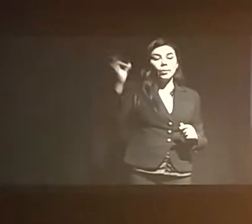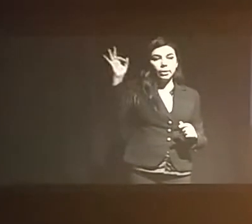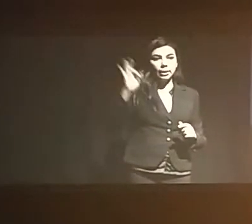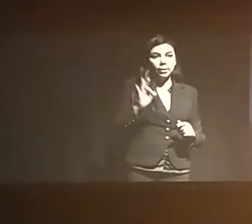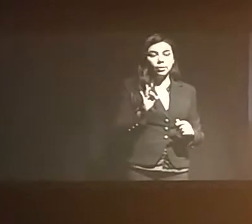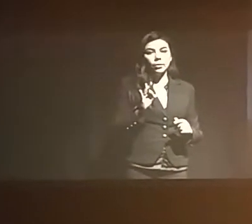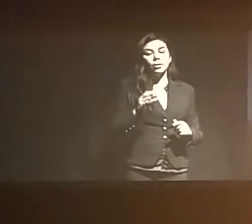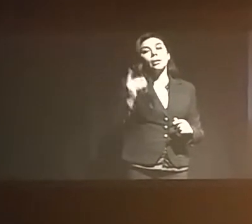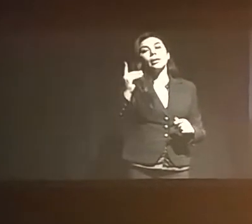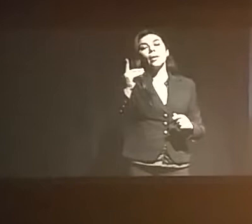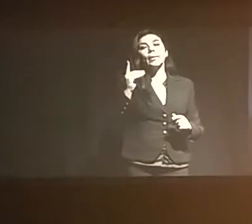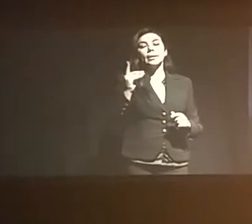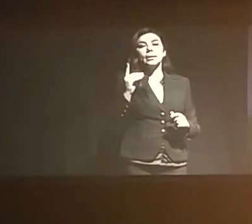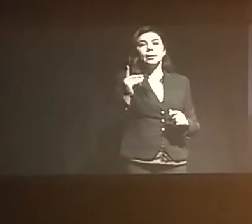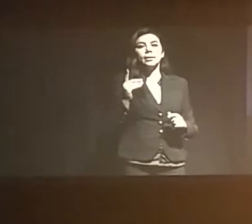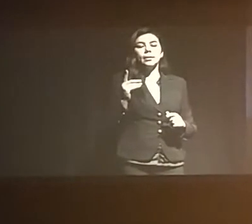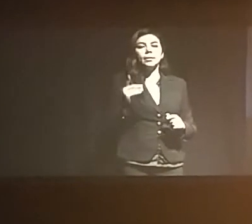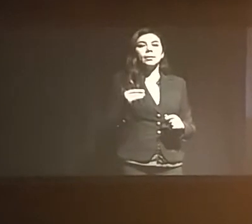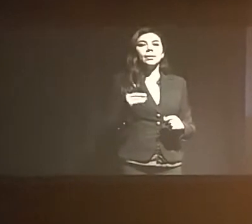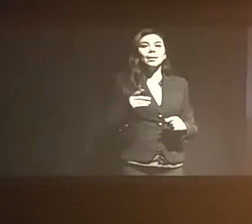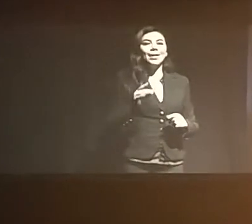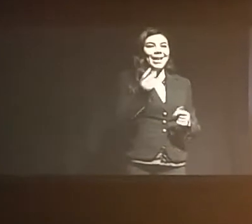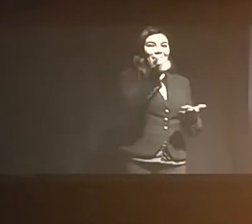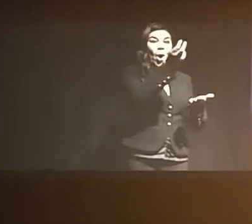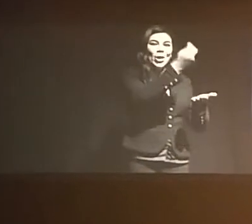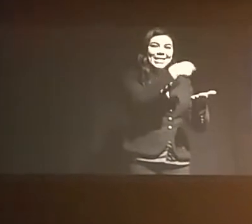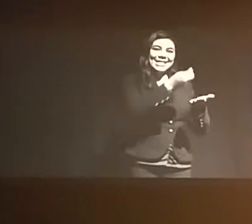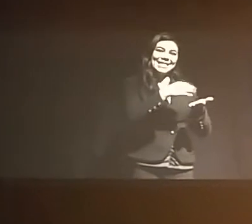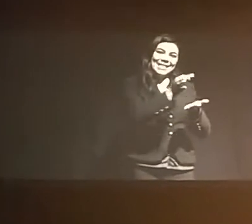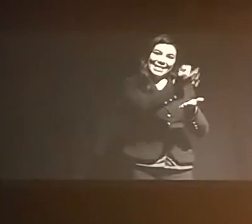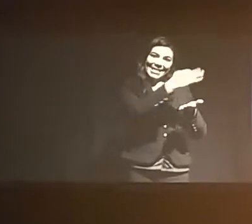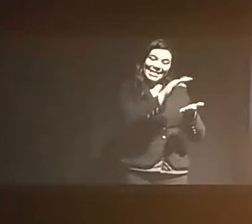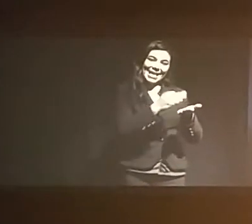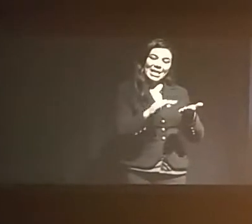discapacidad o diseño dependientes.